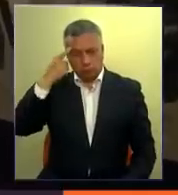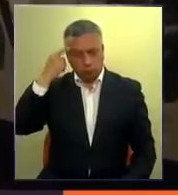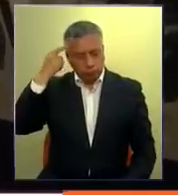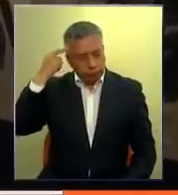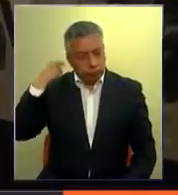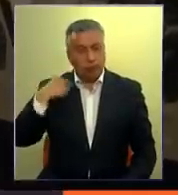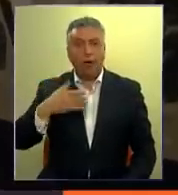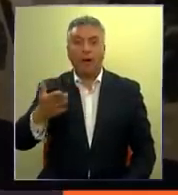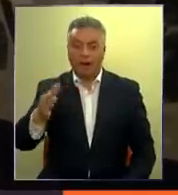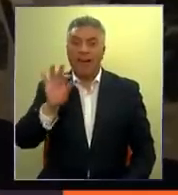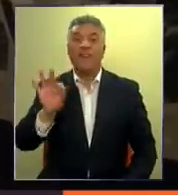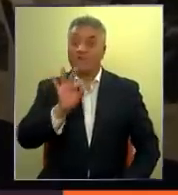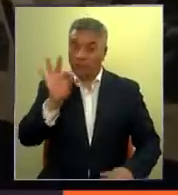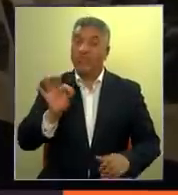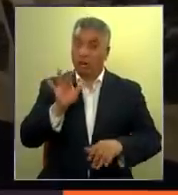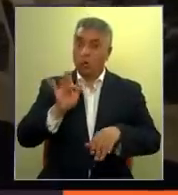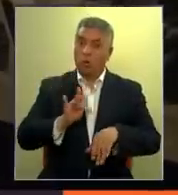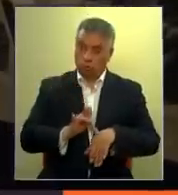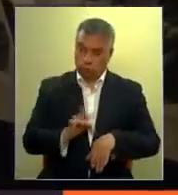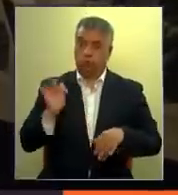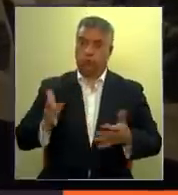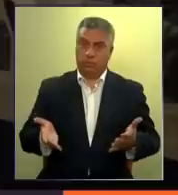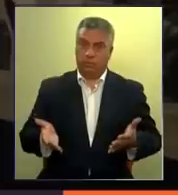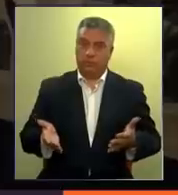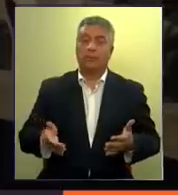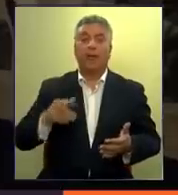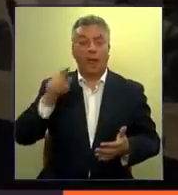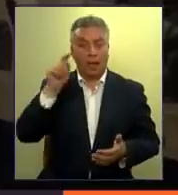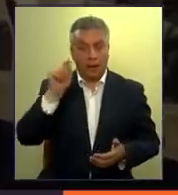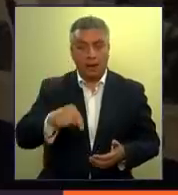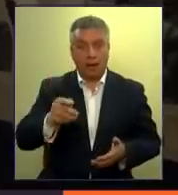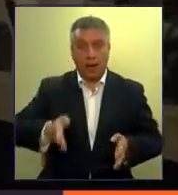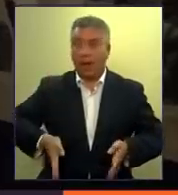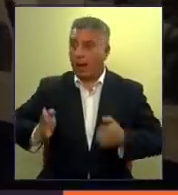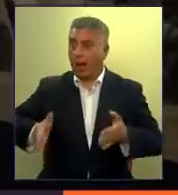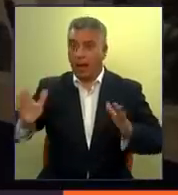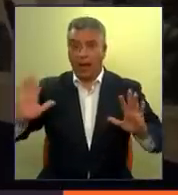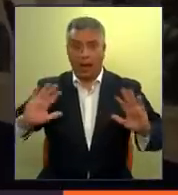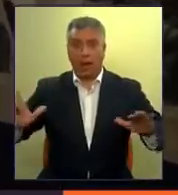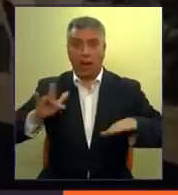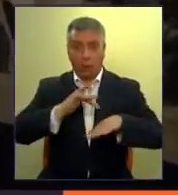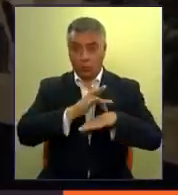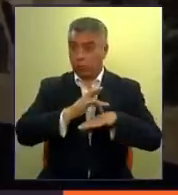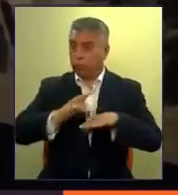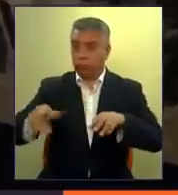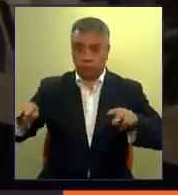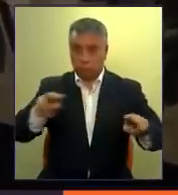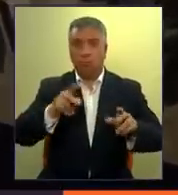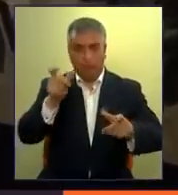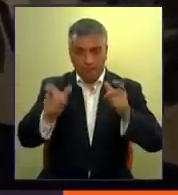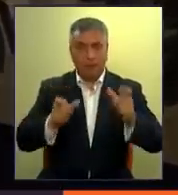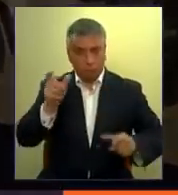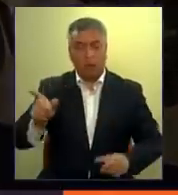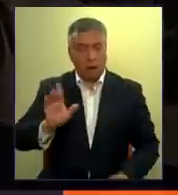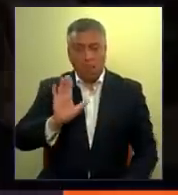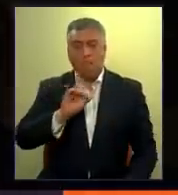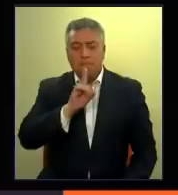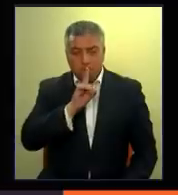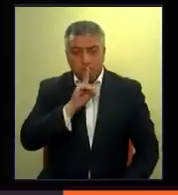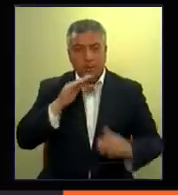realmente afecta. Y se nota en las calles que ya están más desiertas, que la gente ha tomado conciencia y no sale.